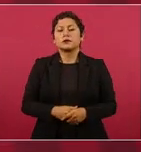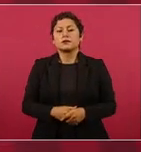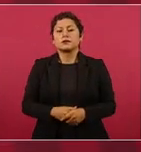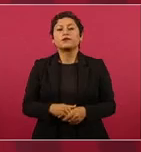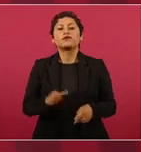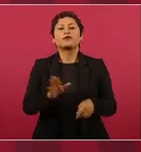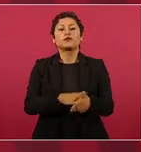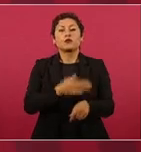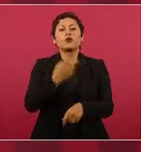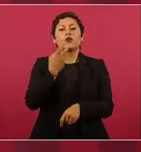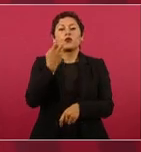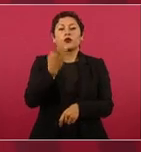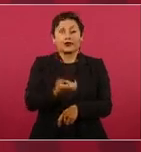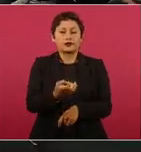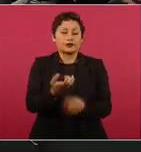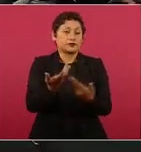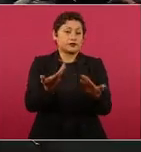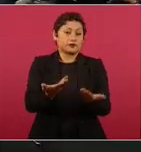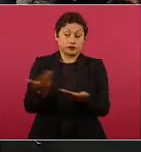Marcelo puede